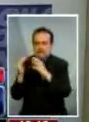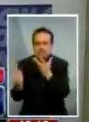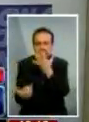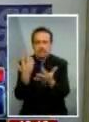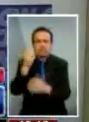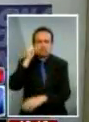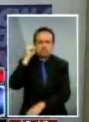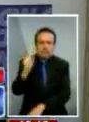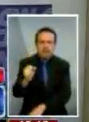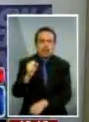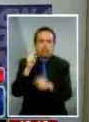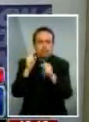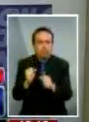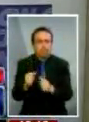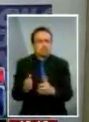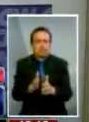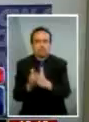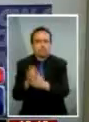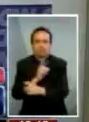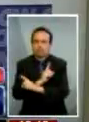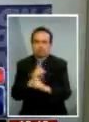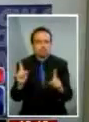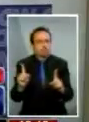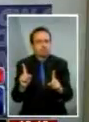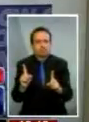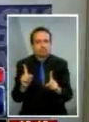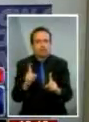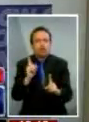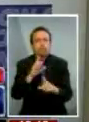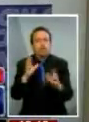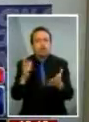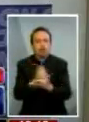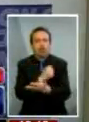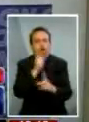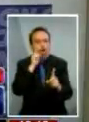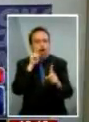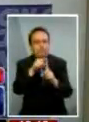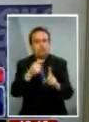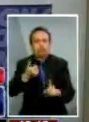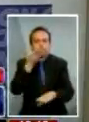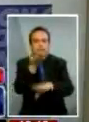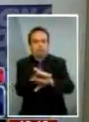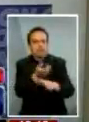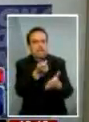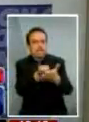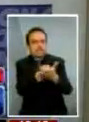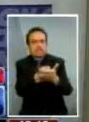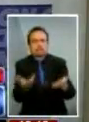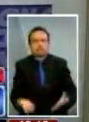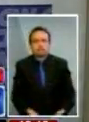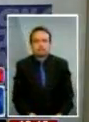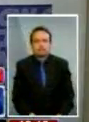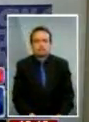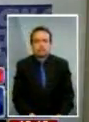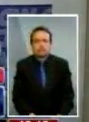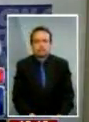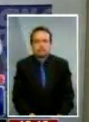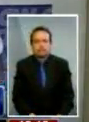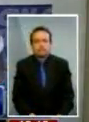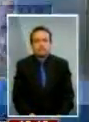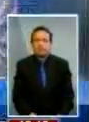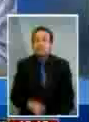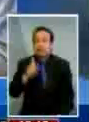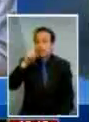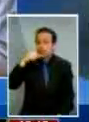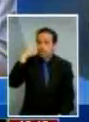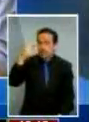asesinar deba ser el medio para lograr que se cumplan sus demandas. Ahora, el